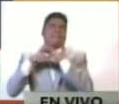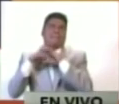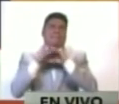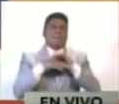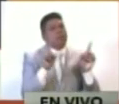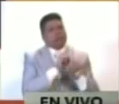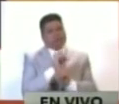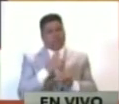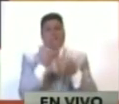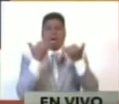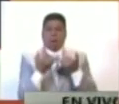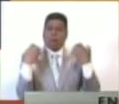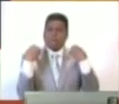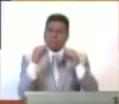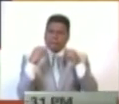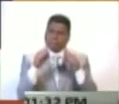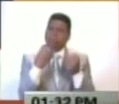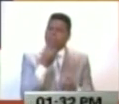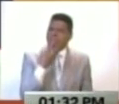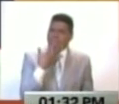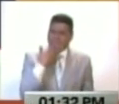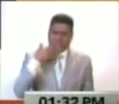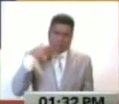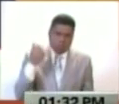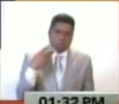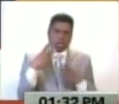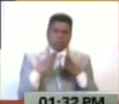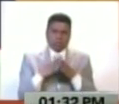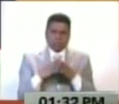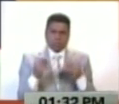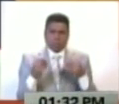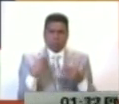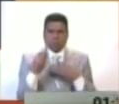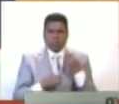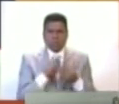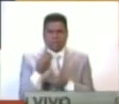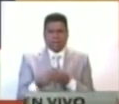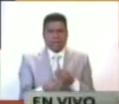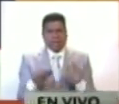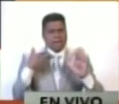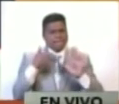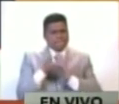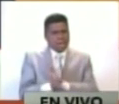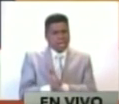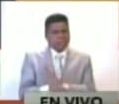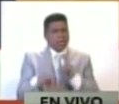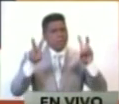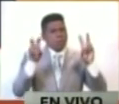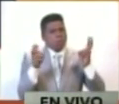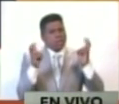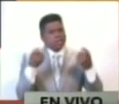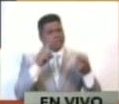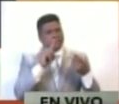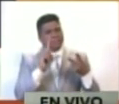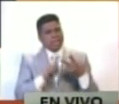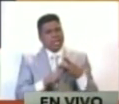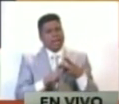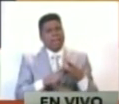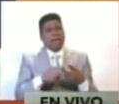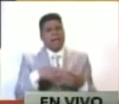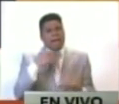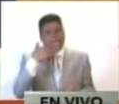ahorita, quizás la prueba de fuego en la Asamblea General de Naciones Unidas, con lo que está ocurriendo, por el tema de Siria, por el tema de Palestina.